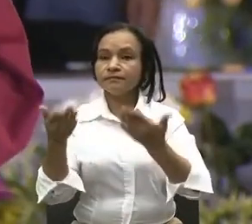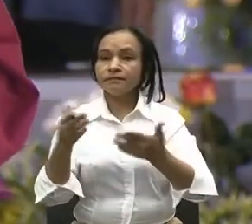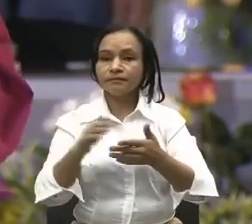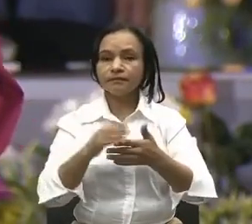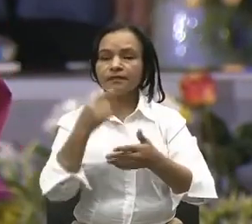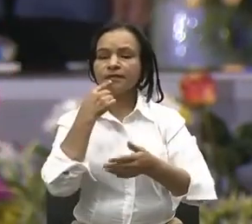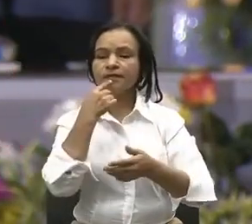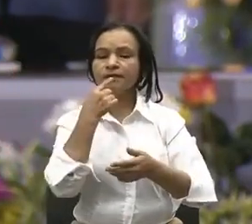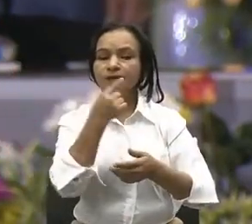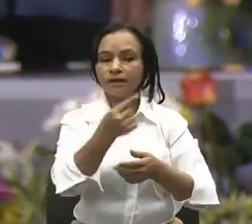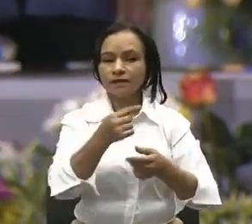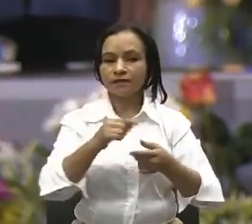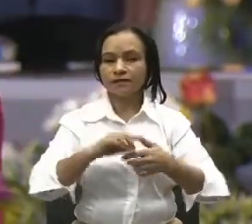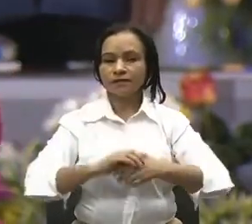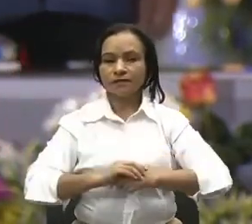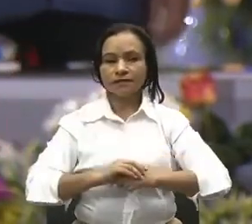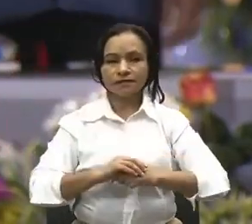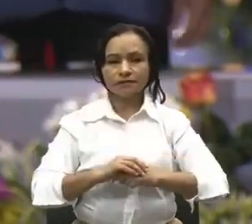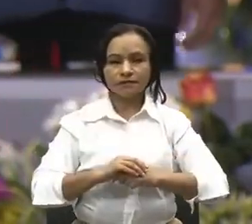lanzan